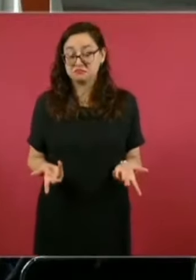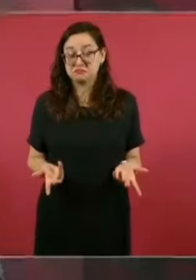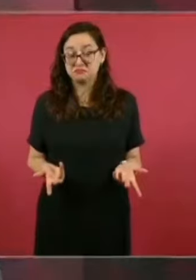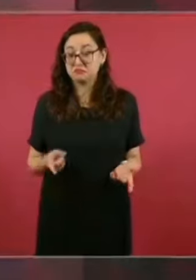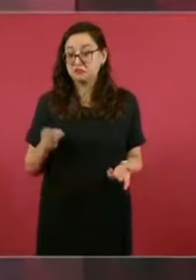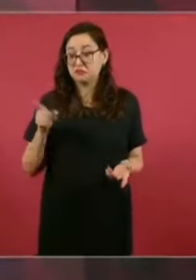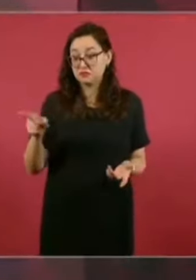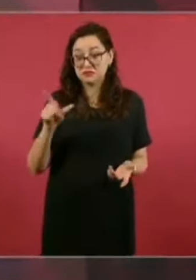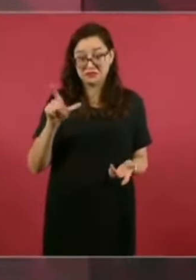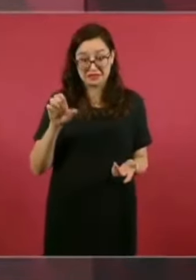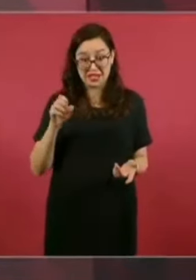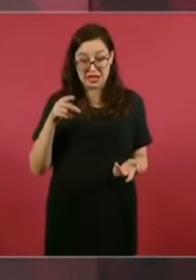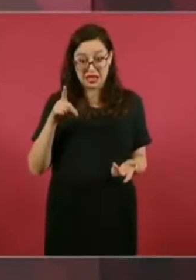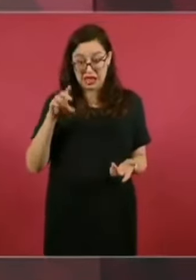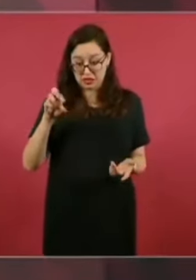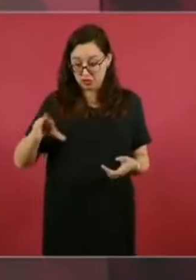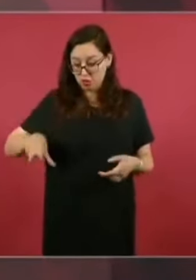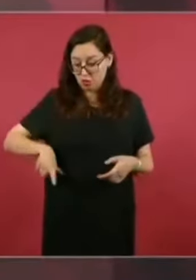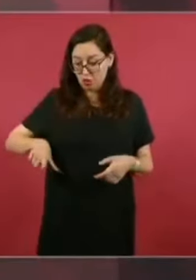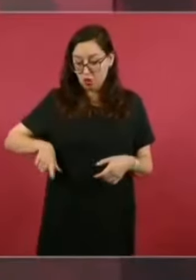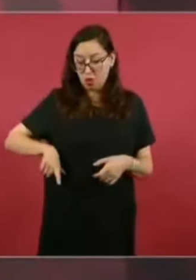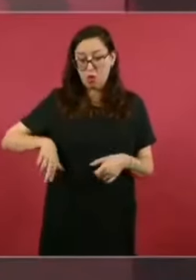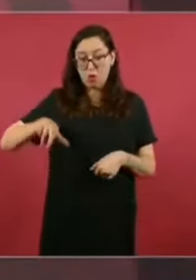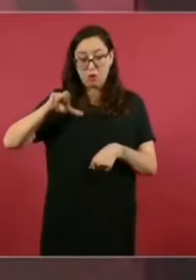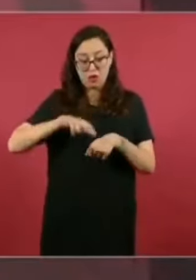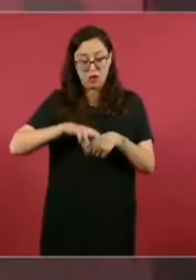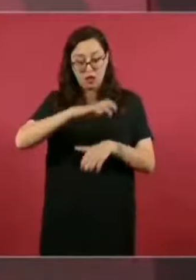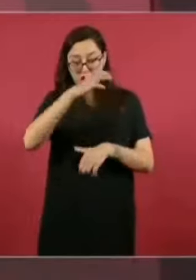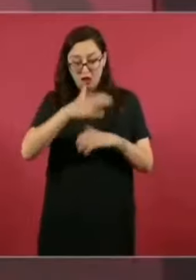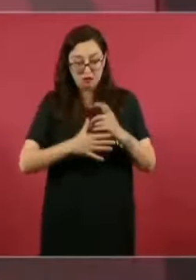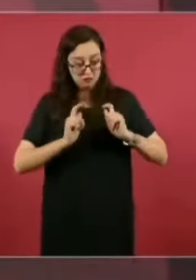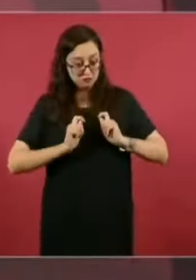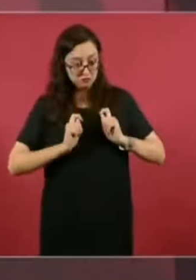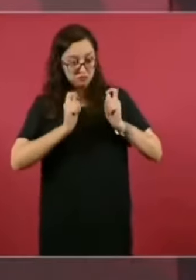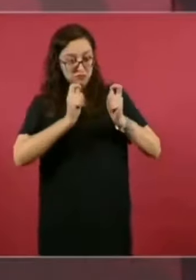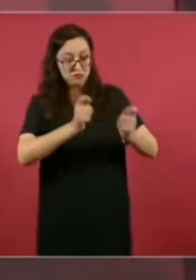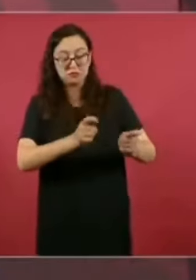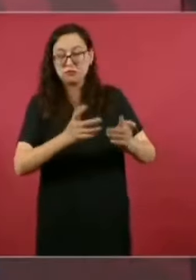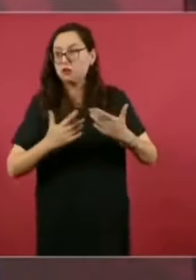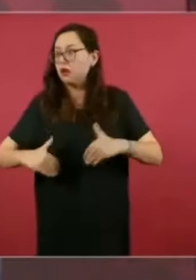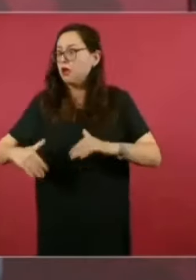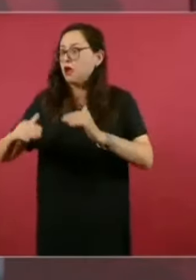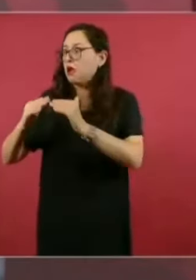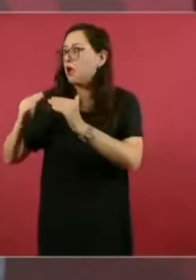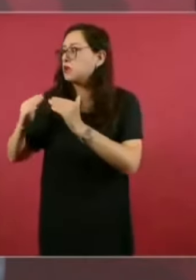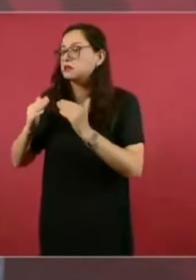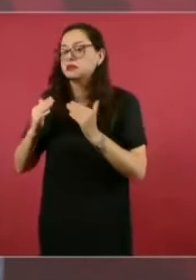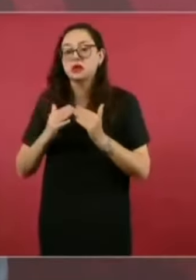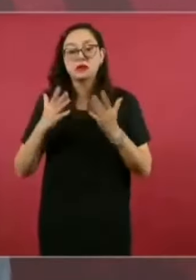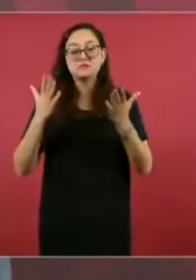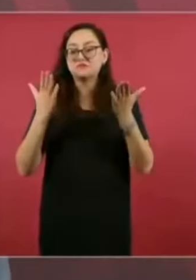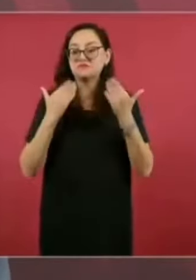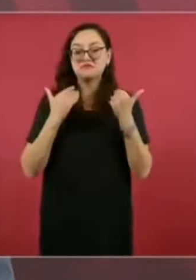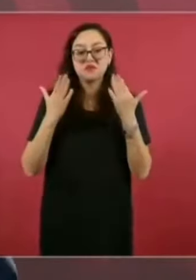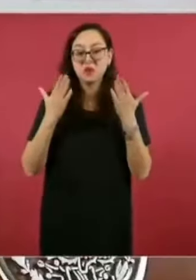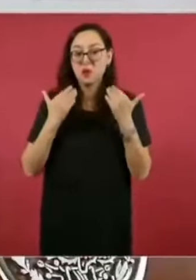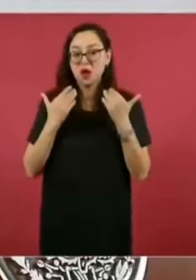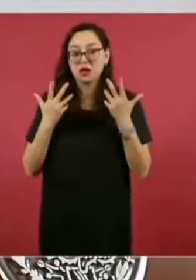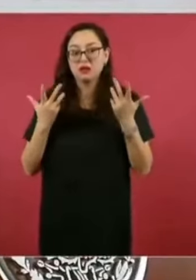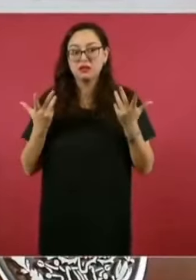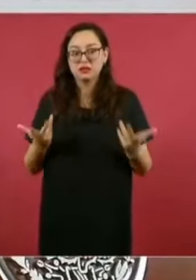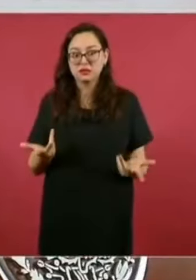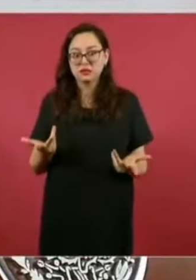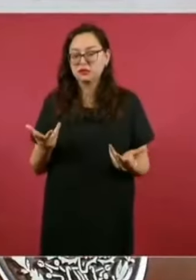no tenía casa. Donde vivir, el siguiente gobierno le